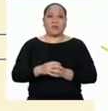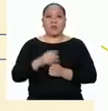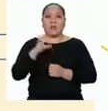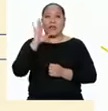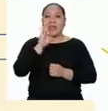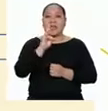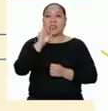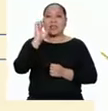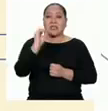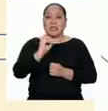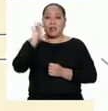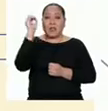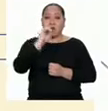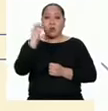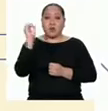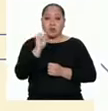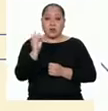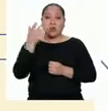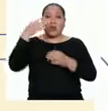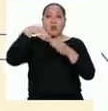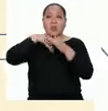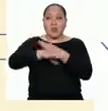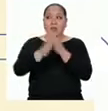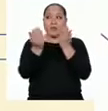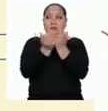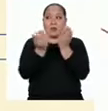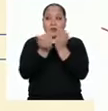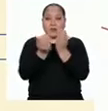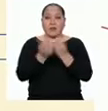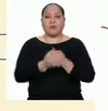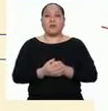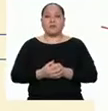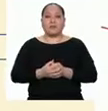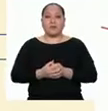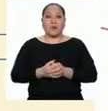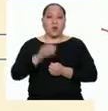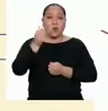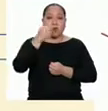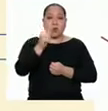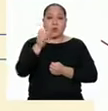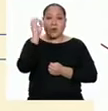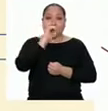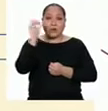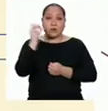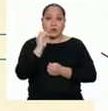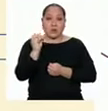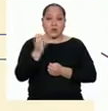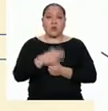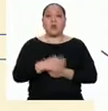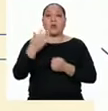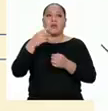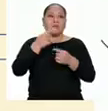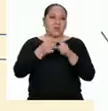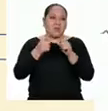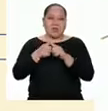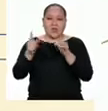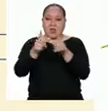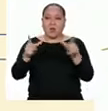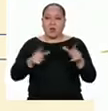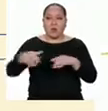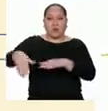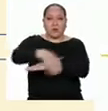el 70% fue en la escuela, un 10% en espacios